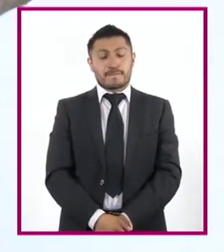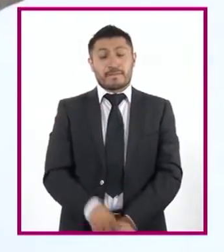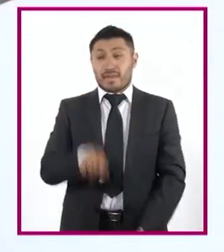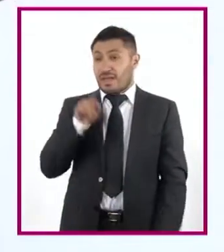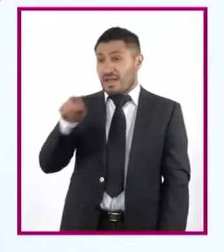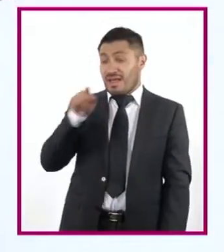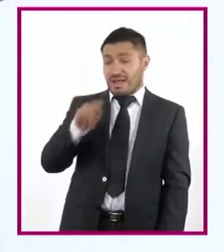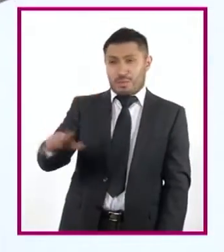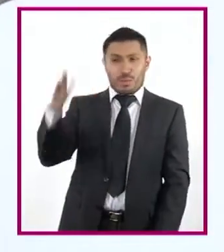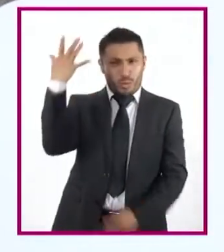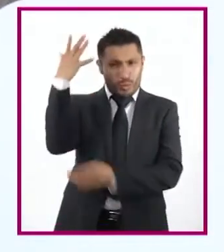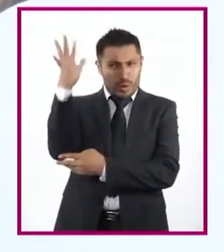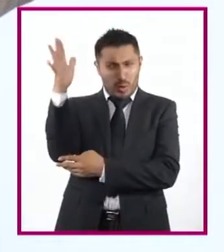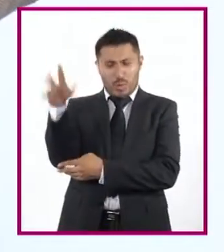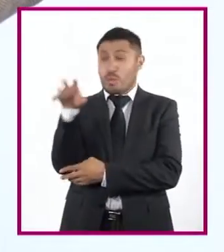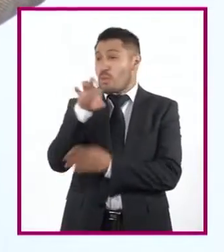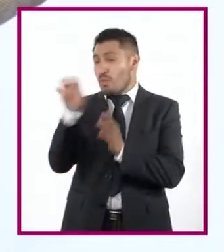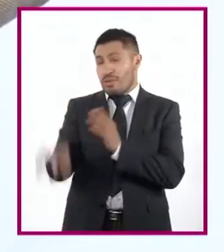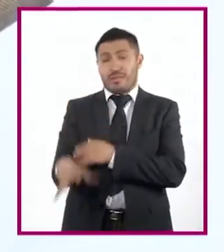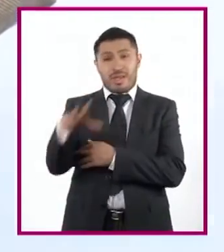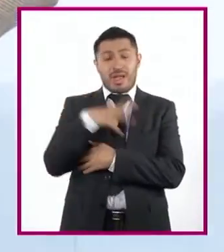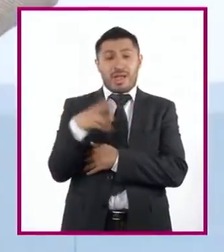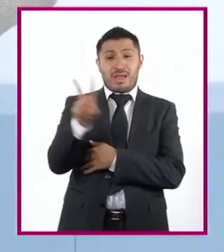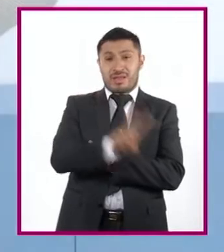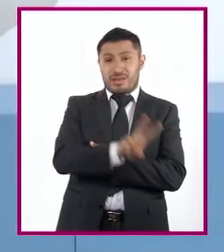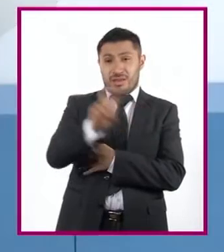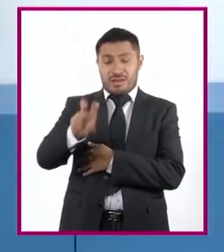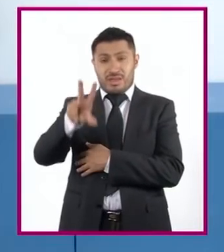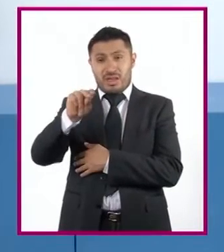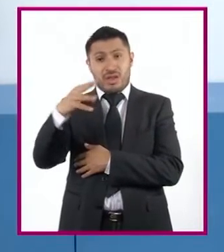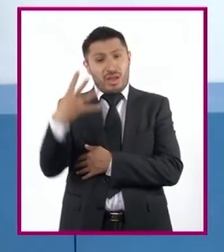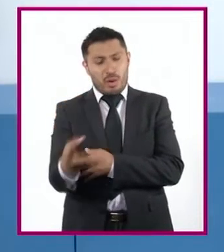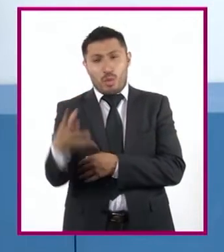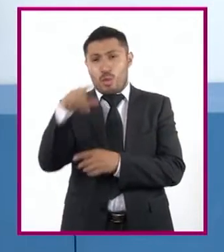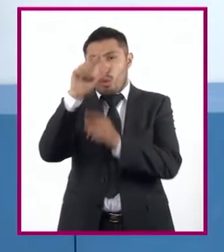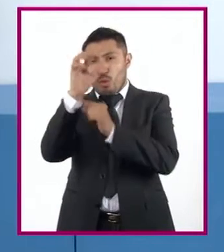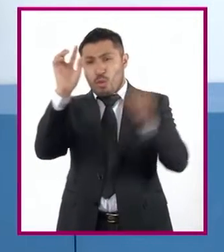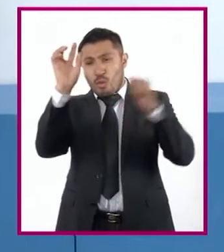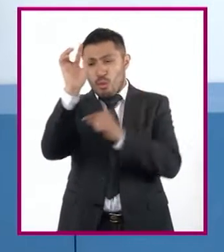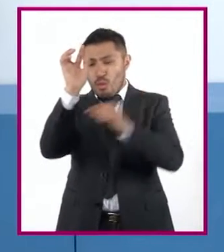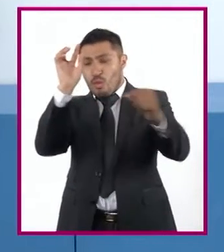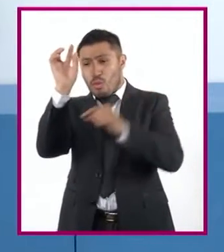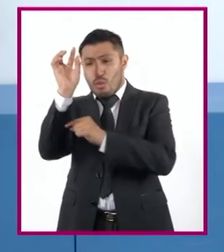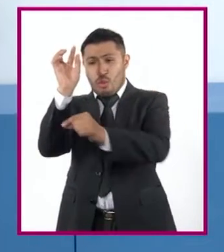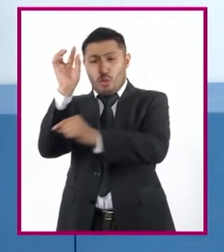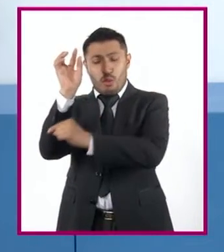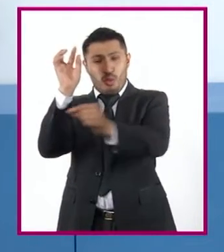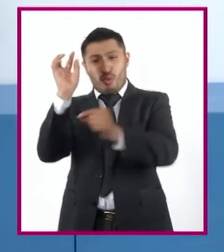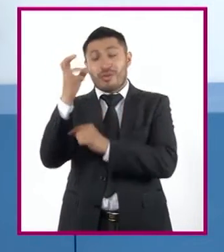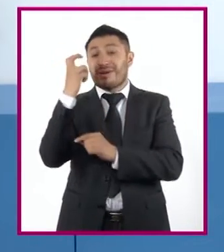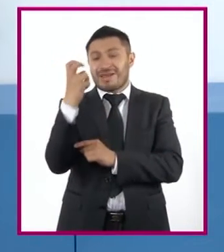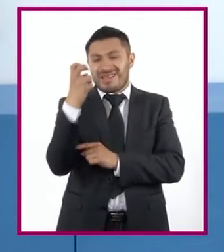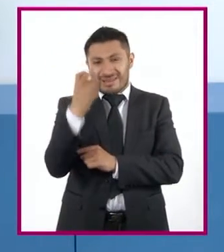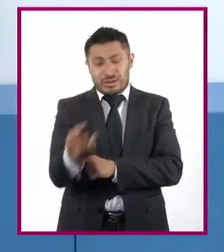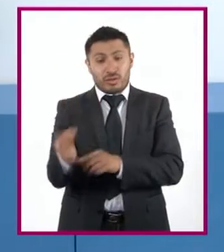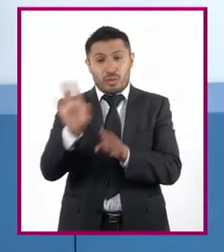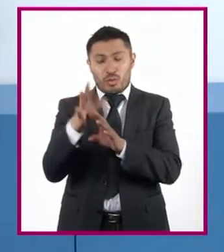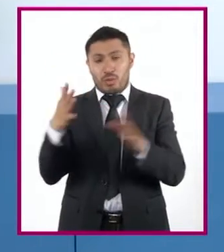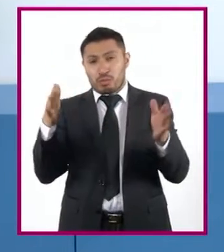Aquel árbol, por ejemplo, tiene 284 ramas. Sabiendo que cada rama tiene término